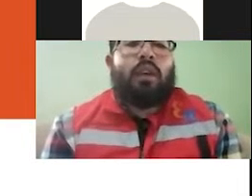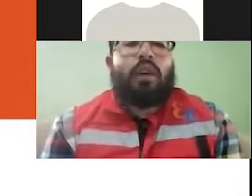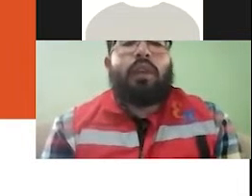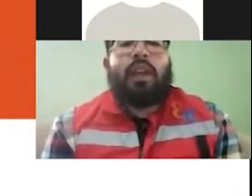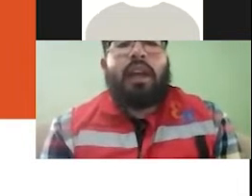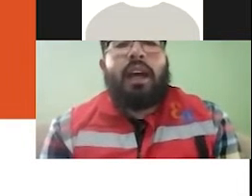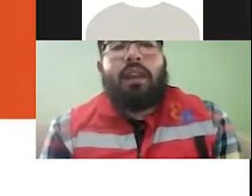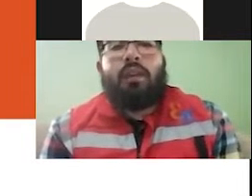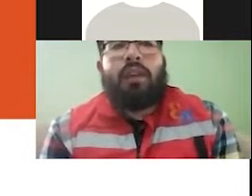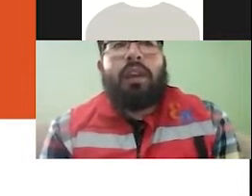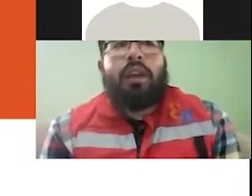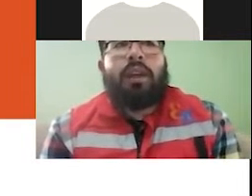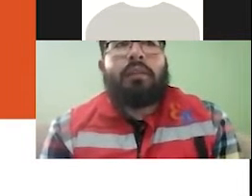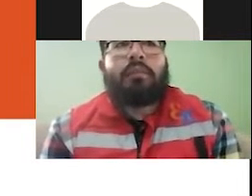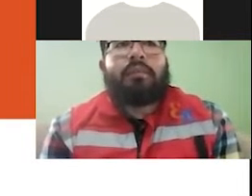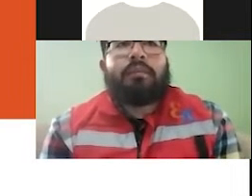lo que fue dañado,